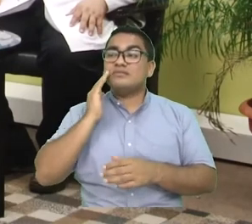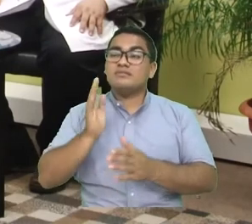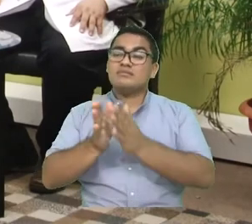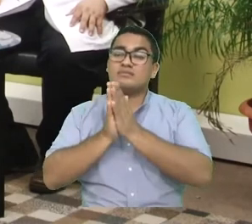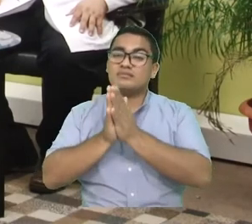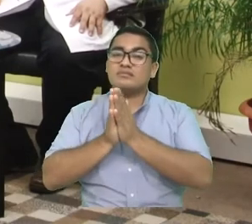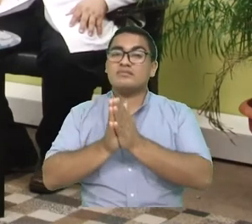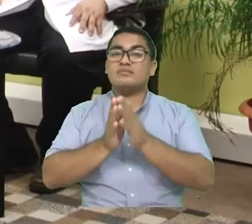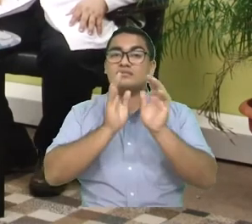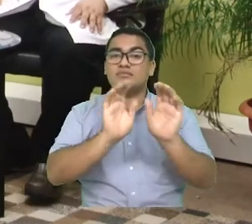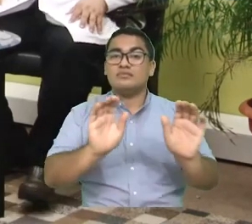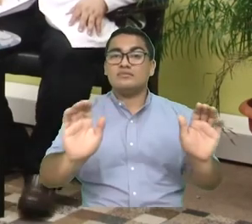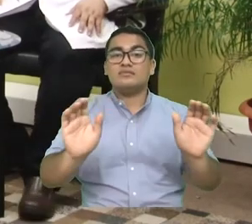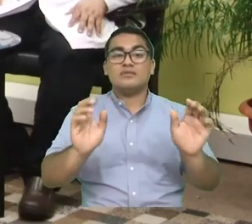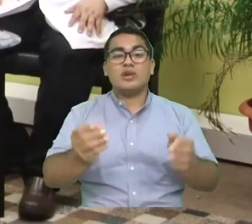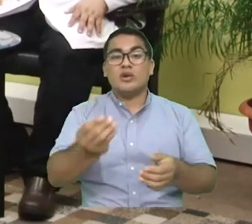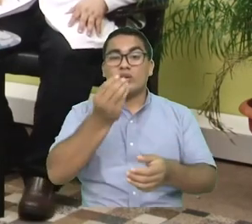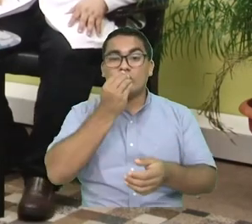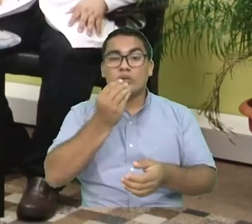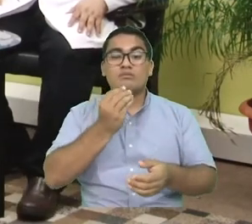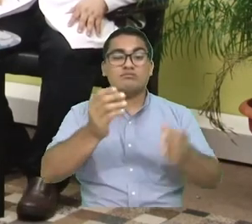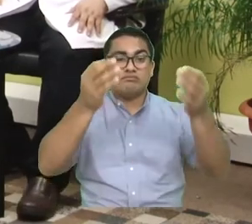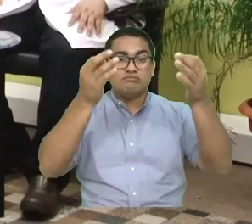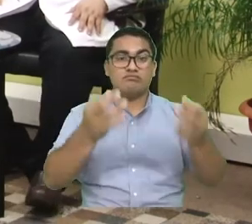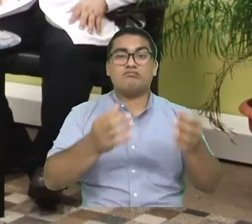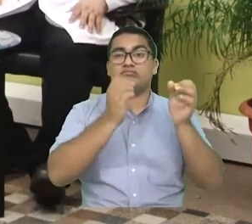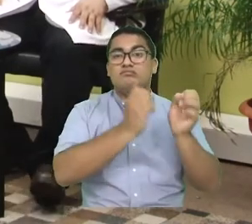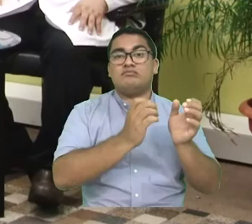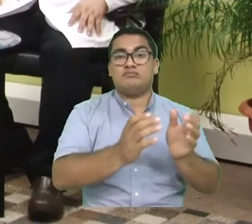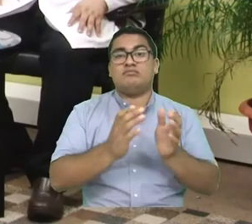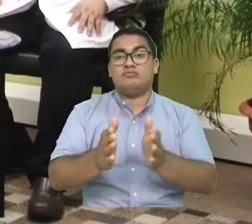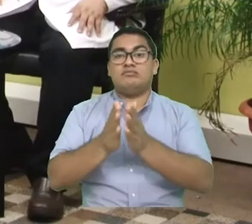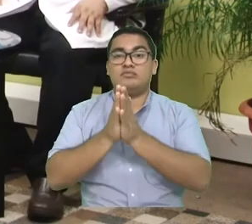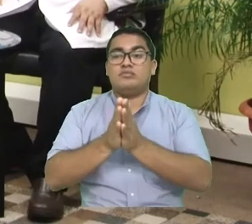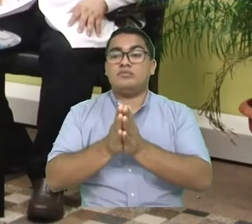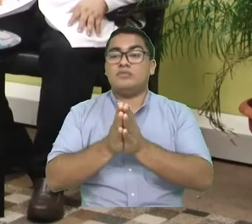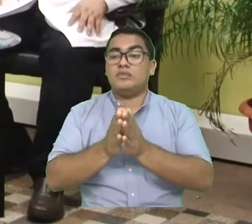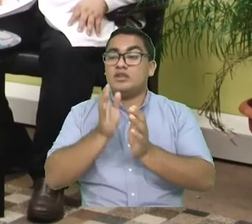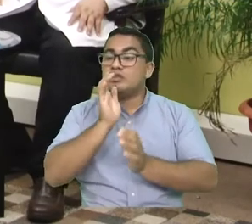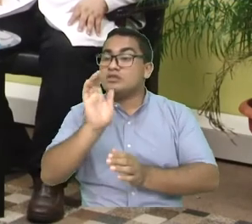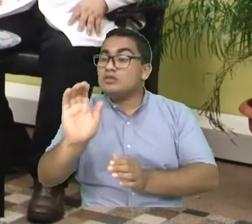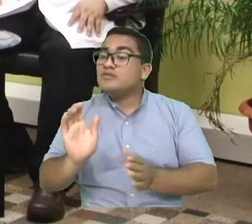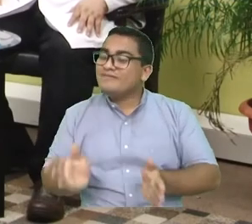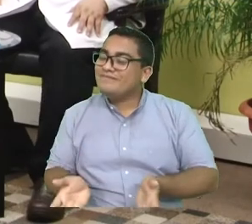viendo, sí, para que no desarrollen esta enfermedad. O sea, motivar al niño a